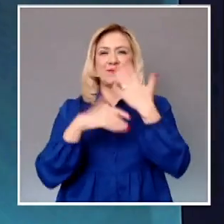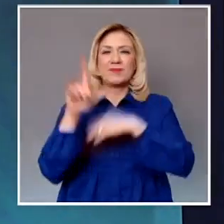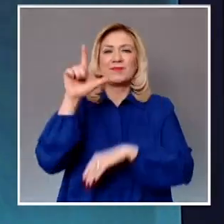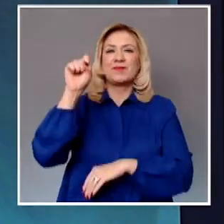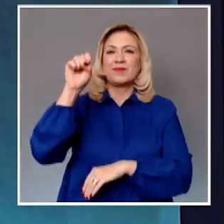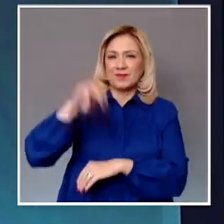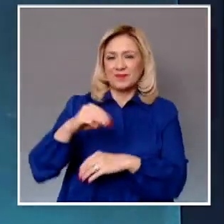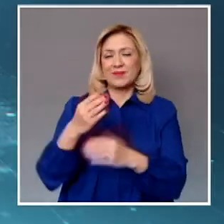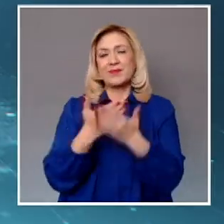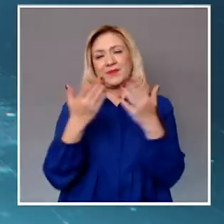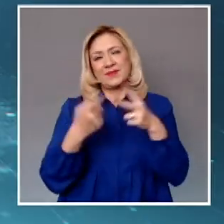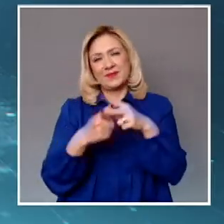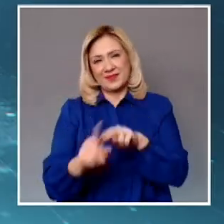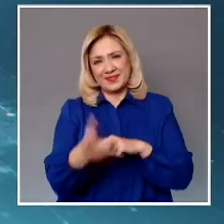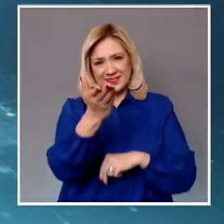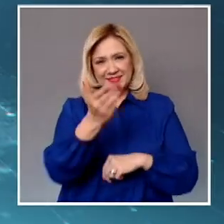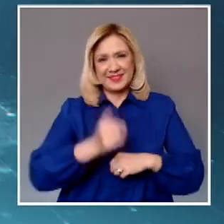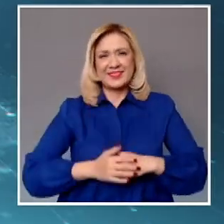Comenzamos.